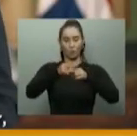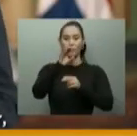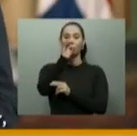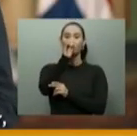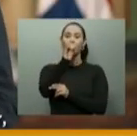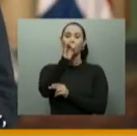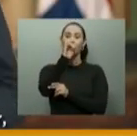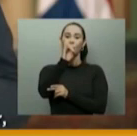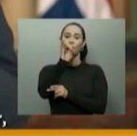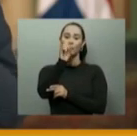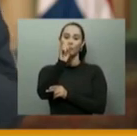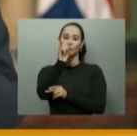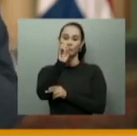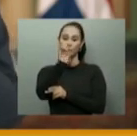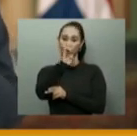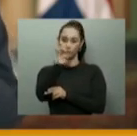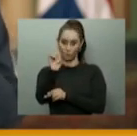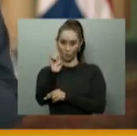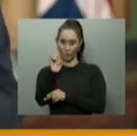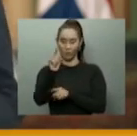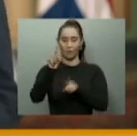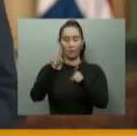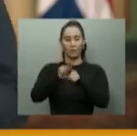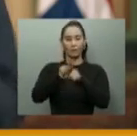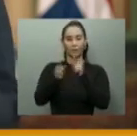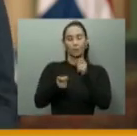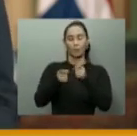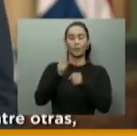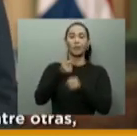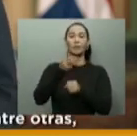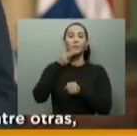el dispendio en las instituciones públicas